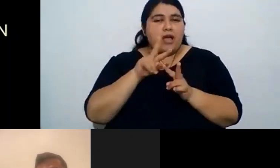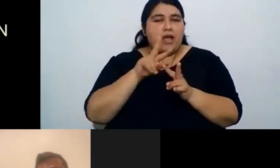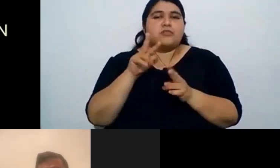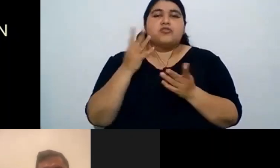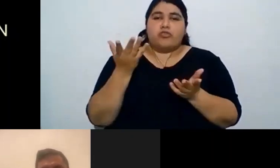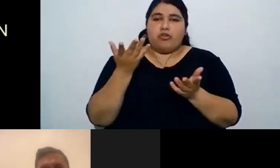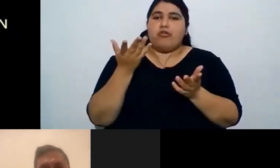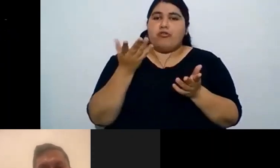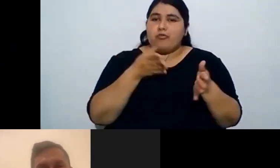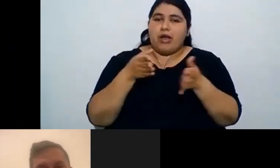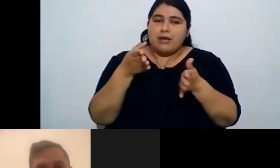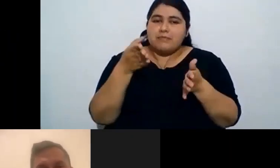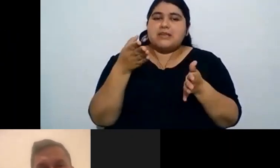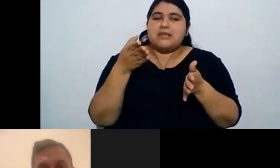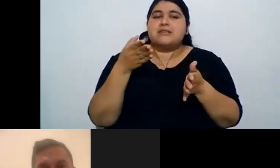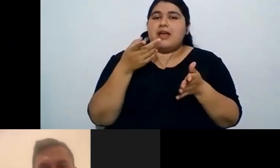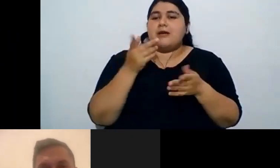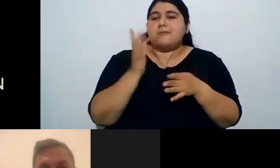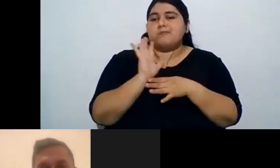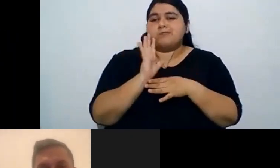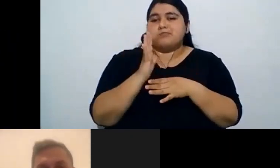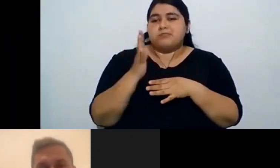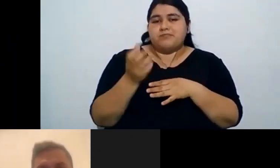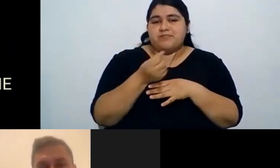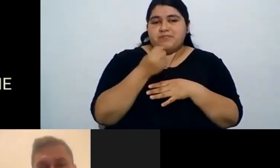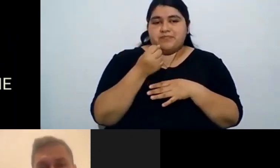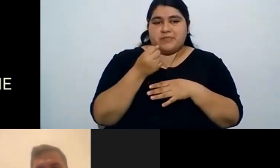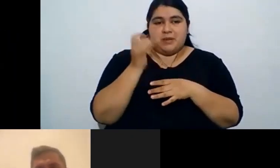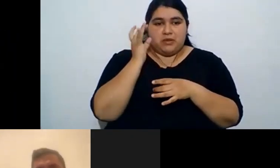una de esas acciones, perdónenme un segundo,